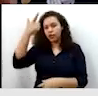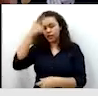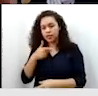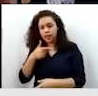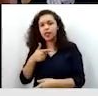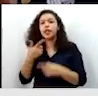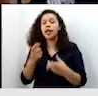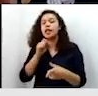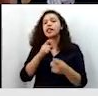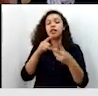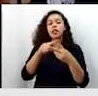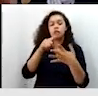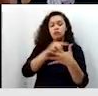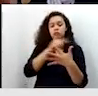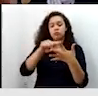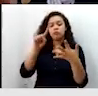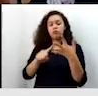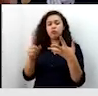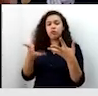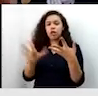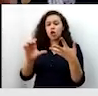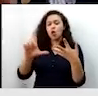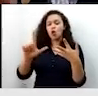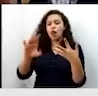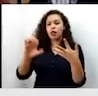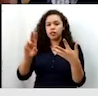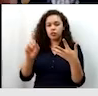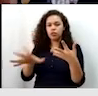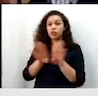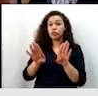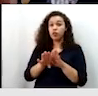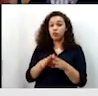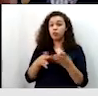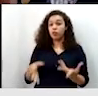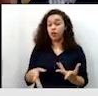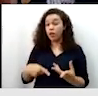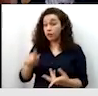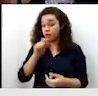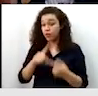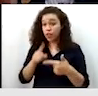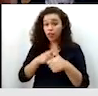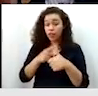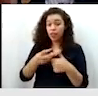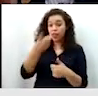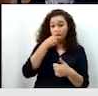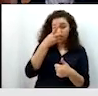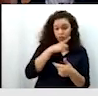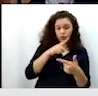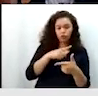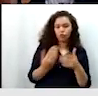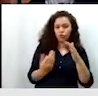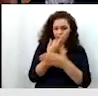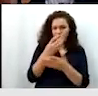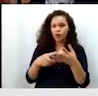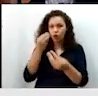entre comidas. ¿Cómo deben de ser estas colaciones? Pues más bien empecemos cómo debe de ser el desayuno, la comida y la cena.